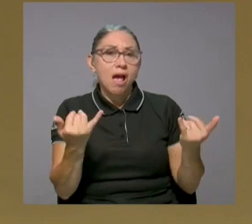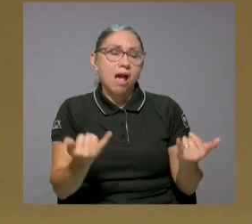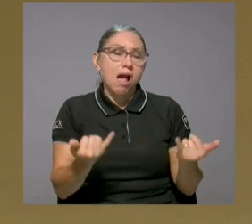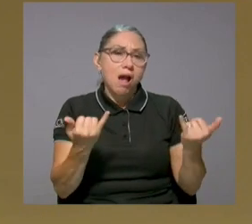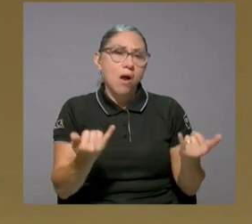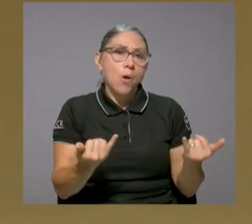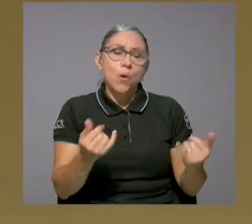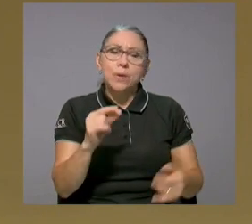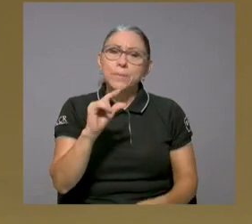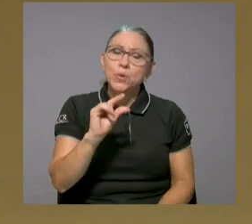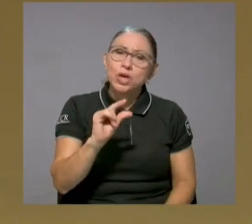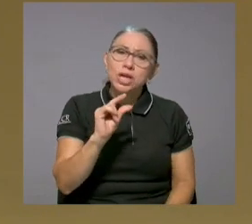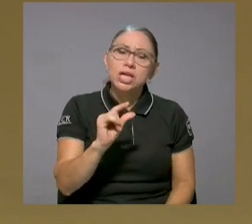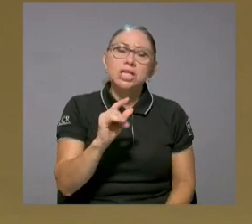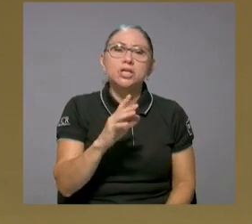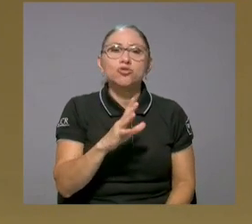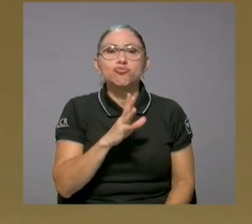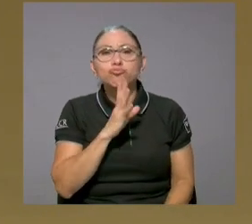ir